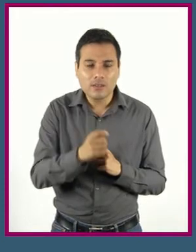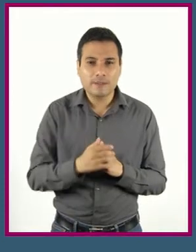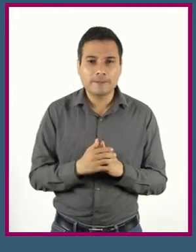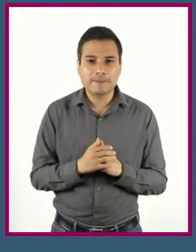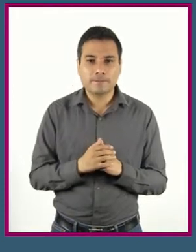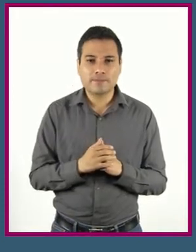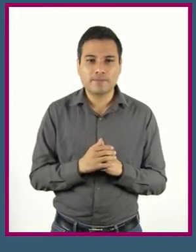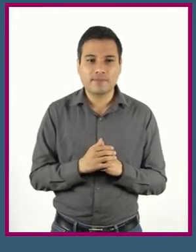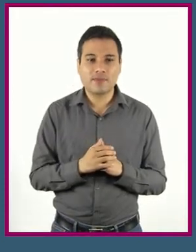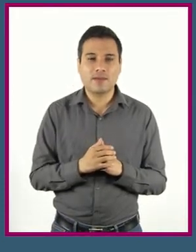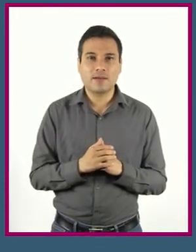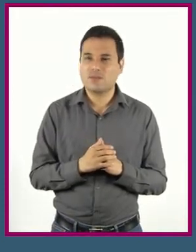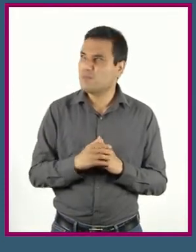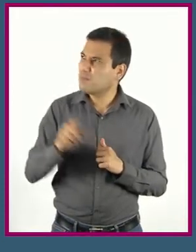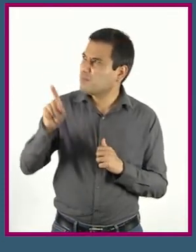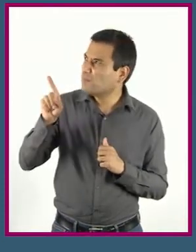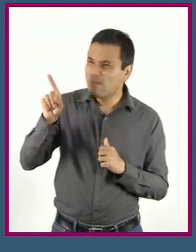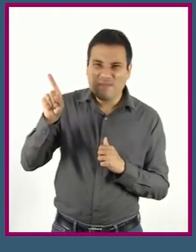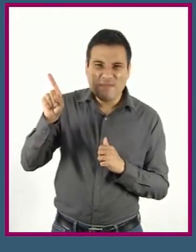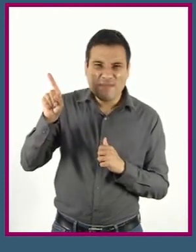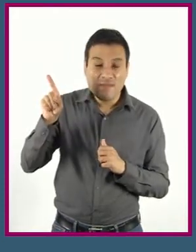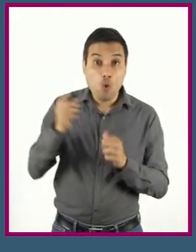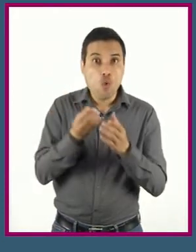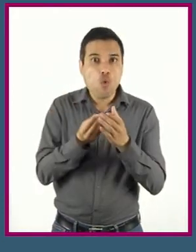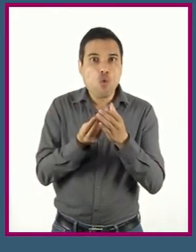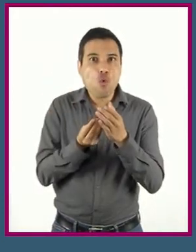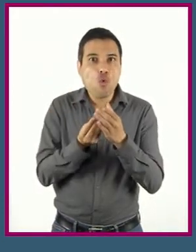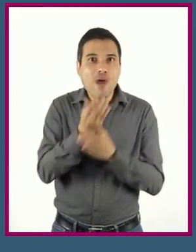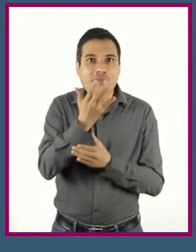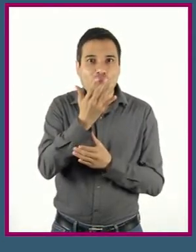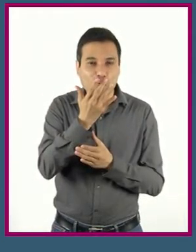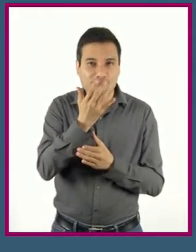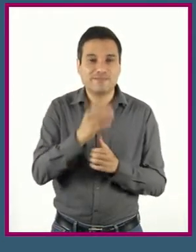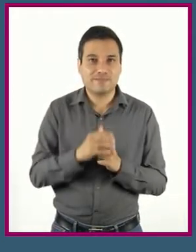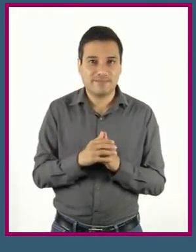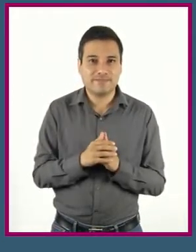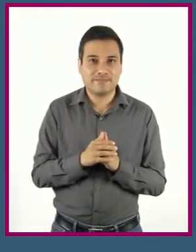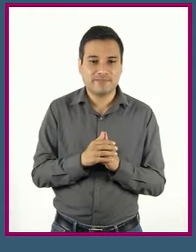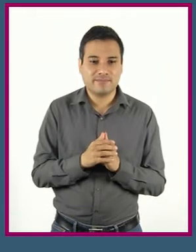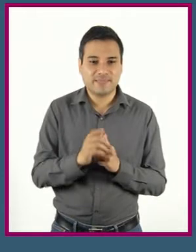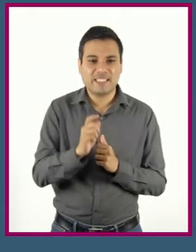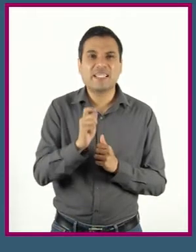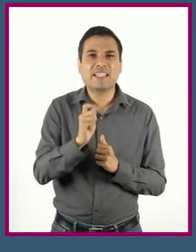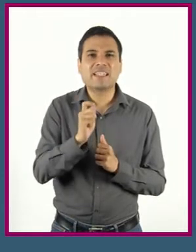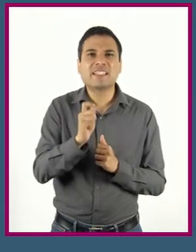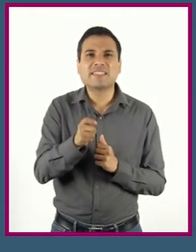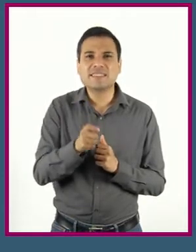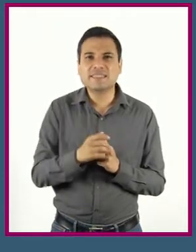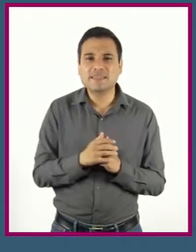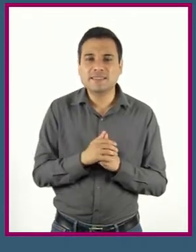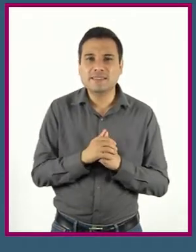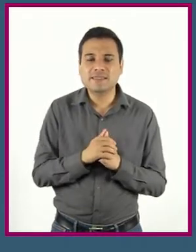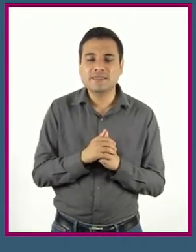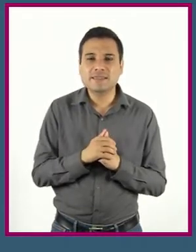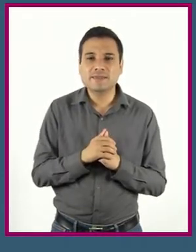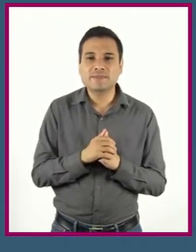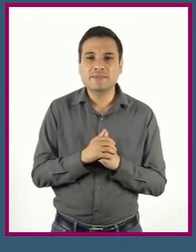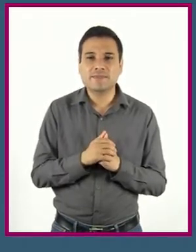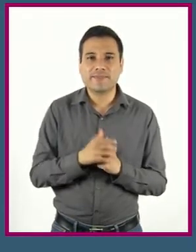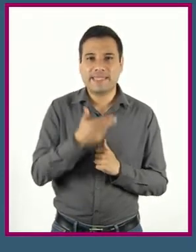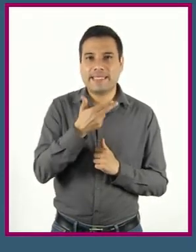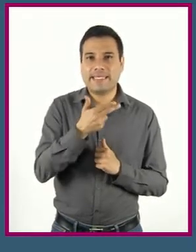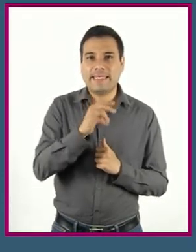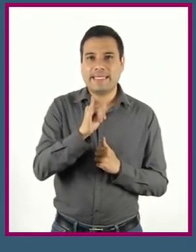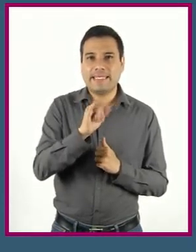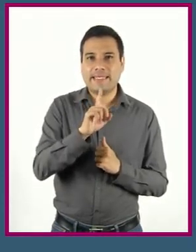Se ha formado una sustancia nueva. Se trata nada más y nada menos de hidróxido